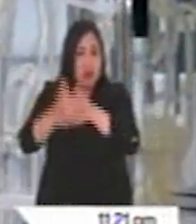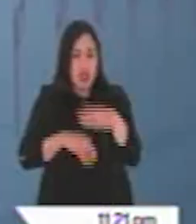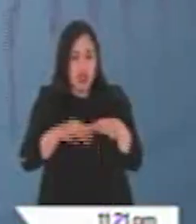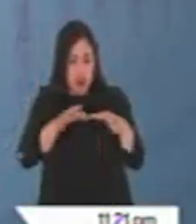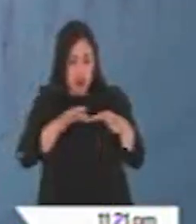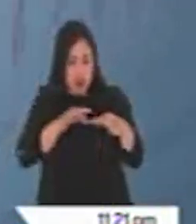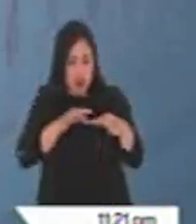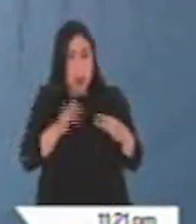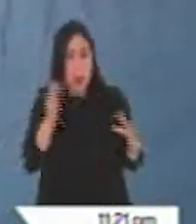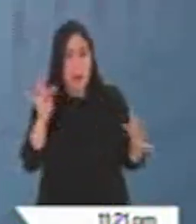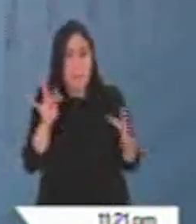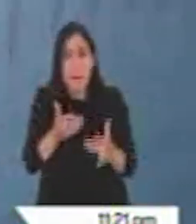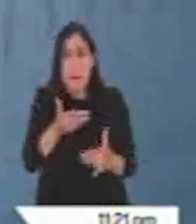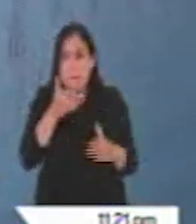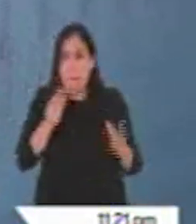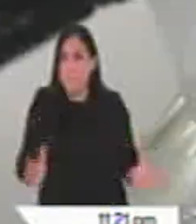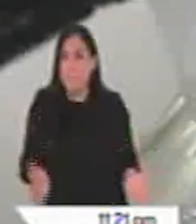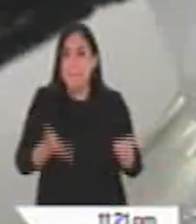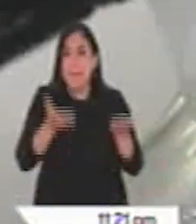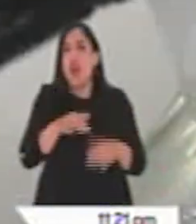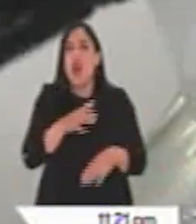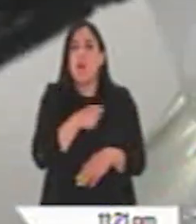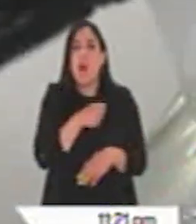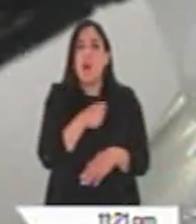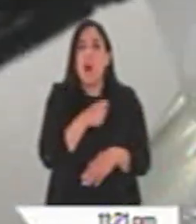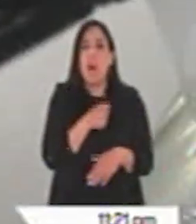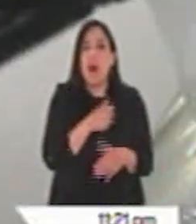parche aún más efectivo para mejorar la capacidad mecánica del corazón